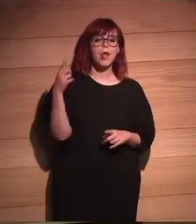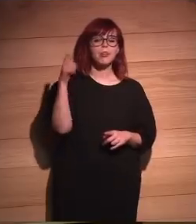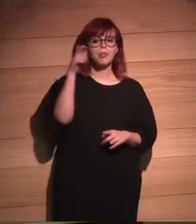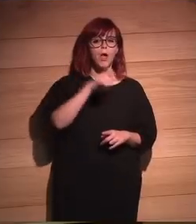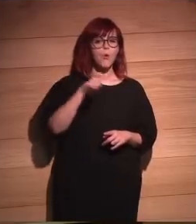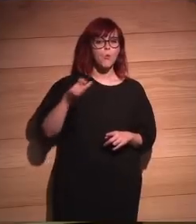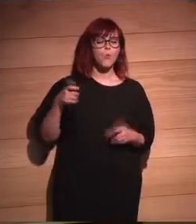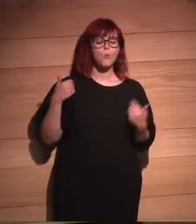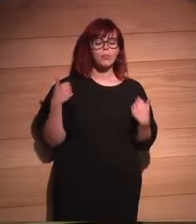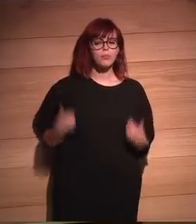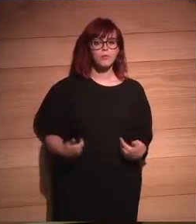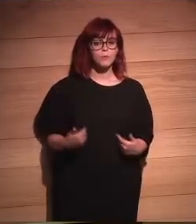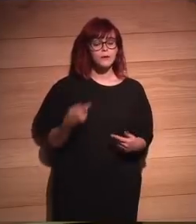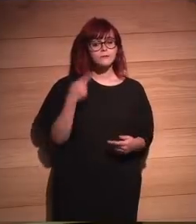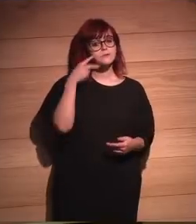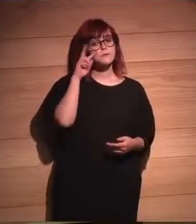La experiencia